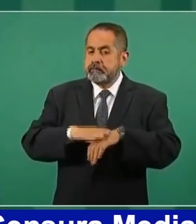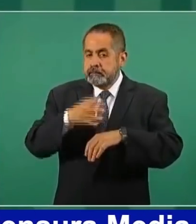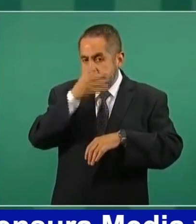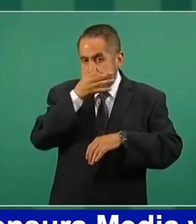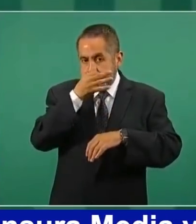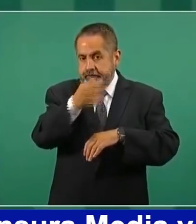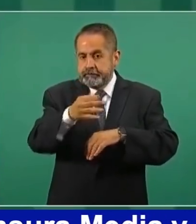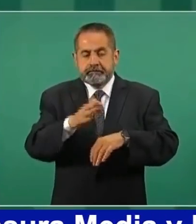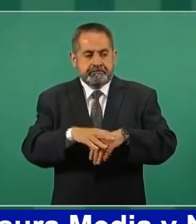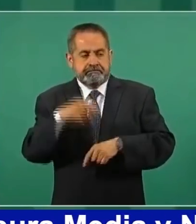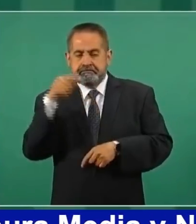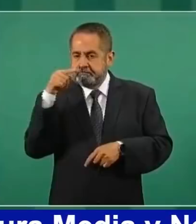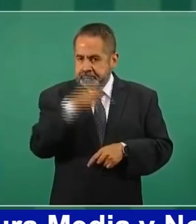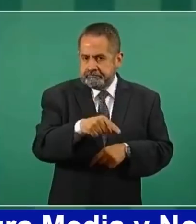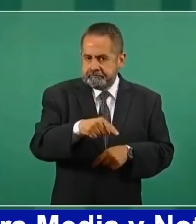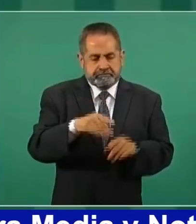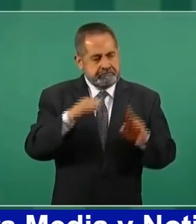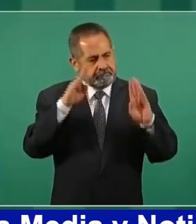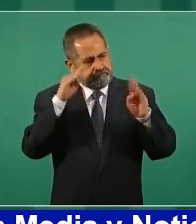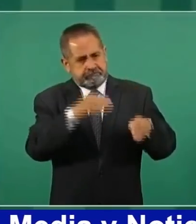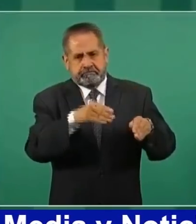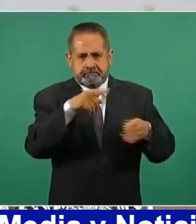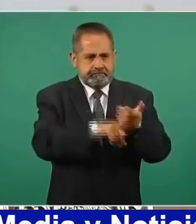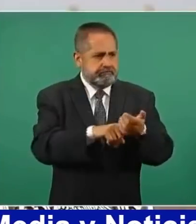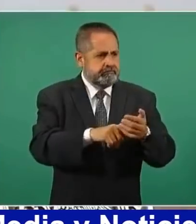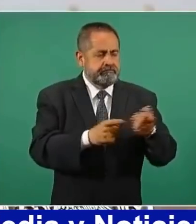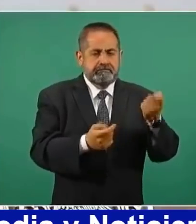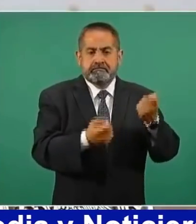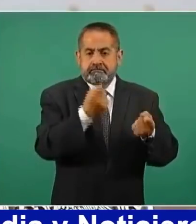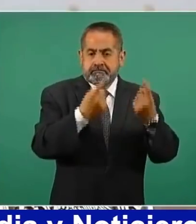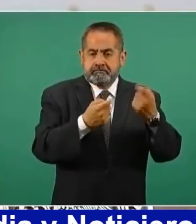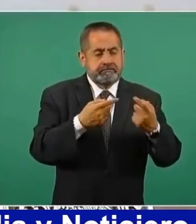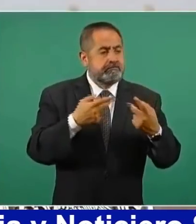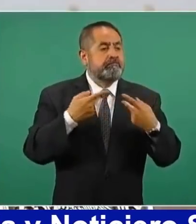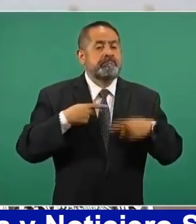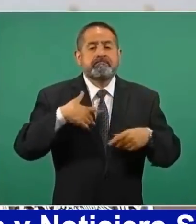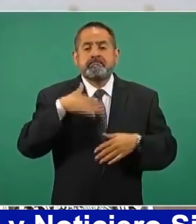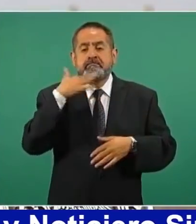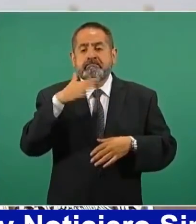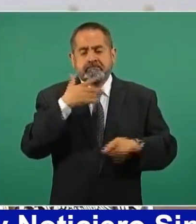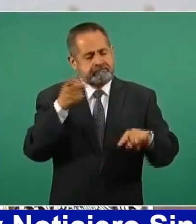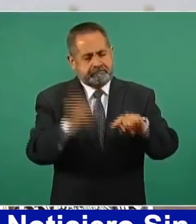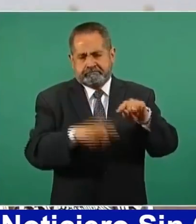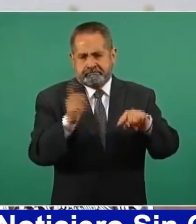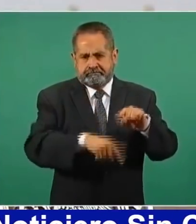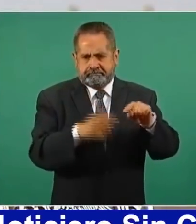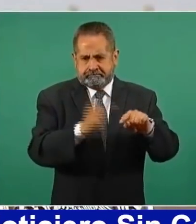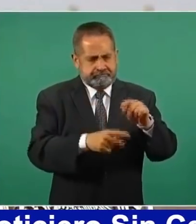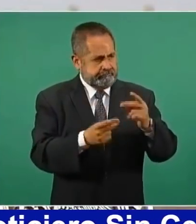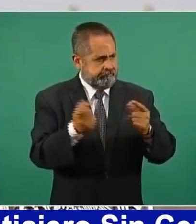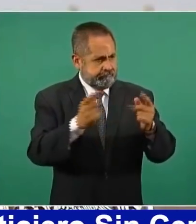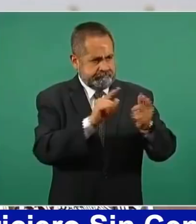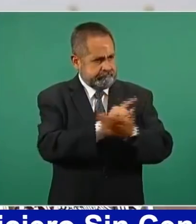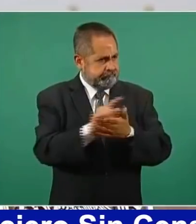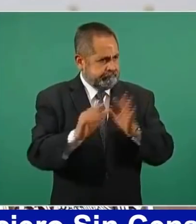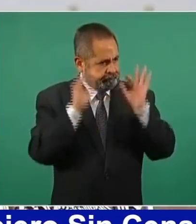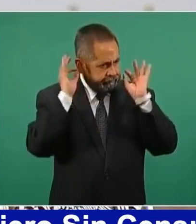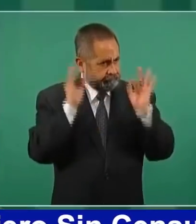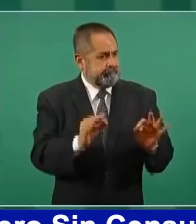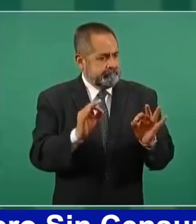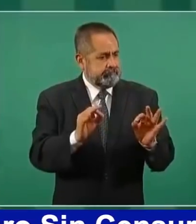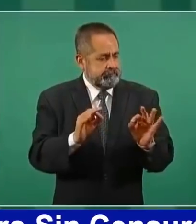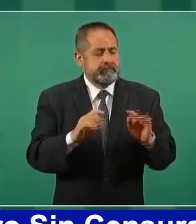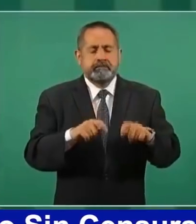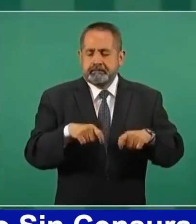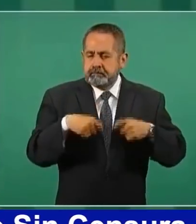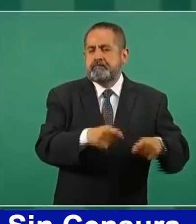se va a limpiar de corrupción y se va a garantizar